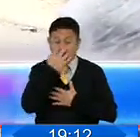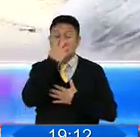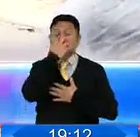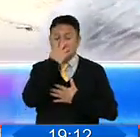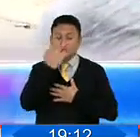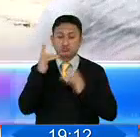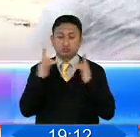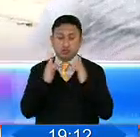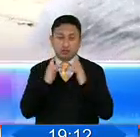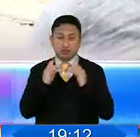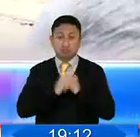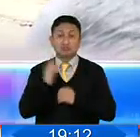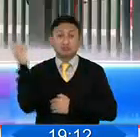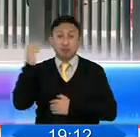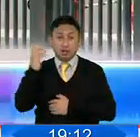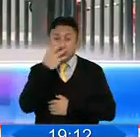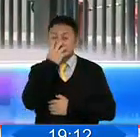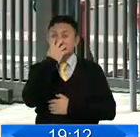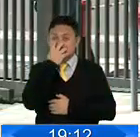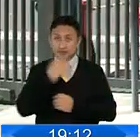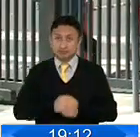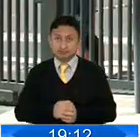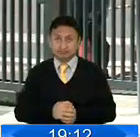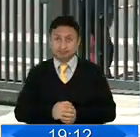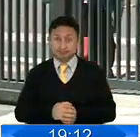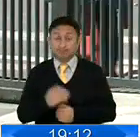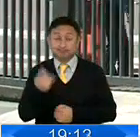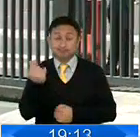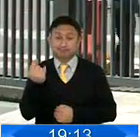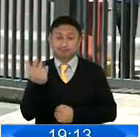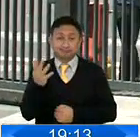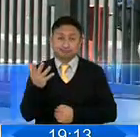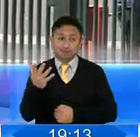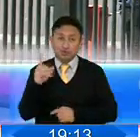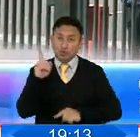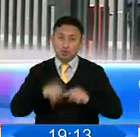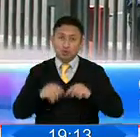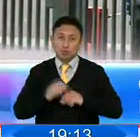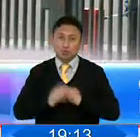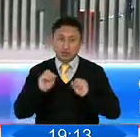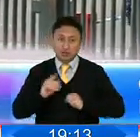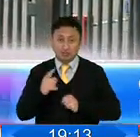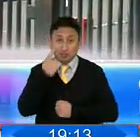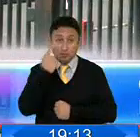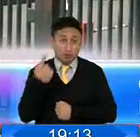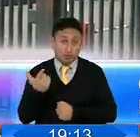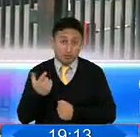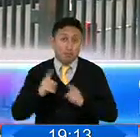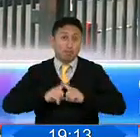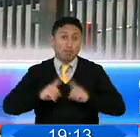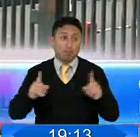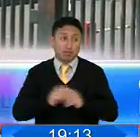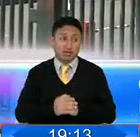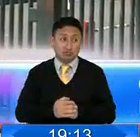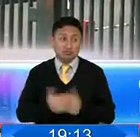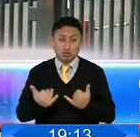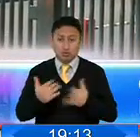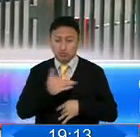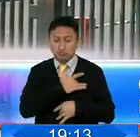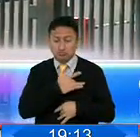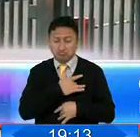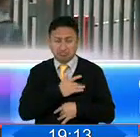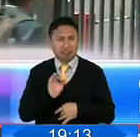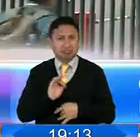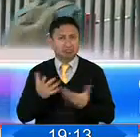en una cama, está en emergencia. La falta de recursos económicos ha hecho que no pueda efectuarse una prueba. Sin embargo, aún no ha presentado